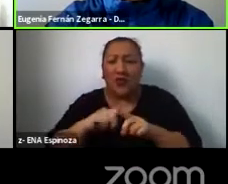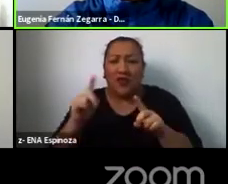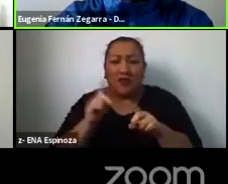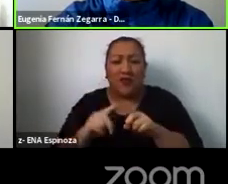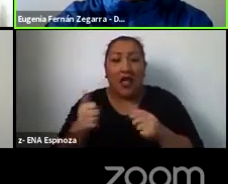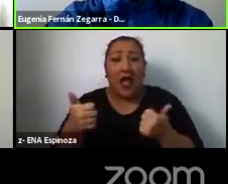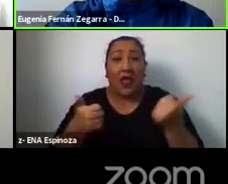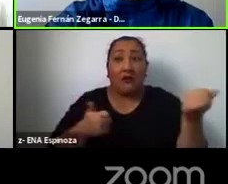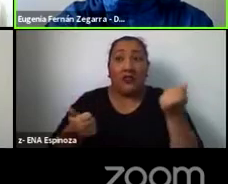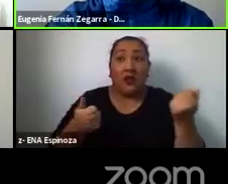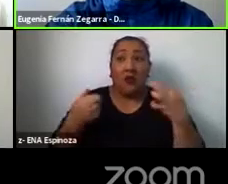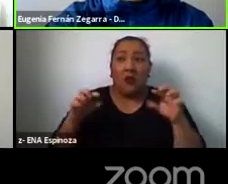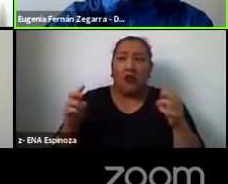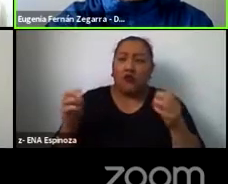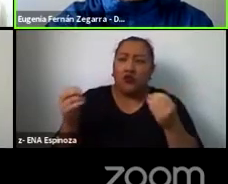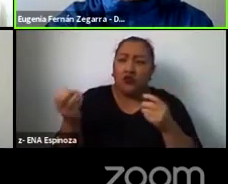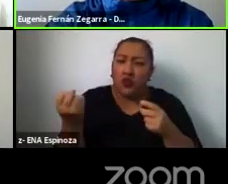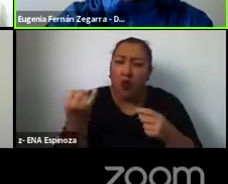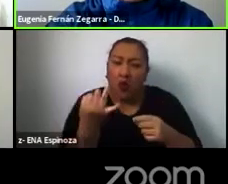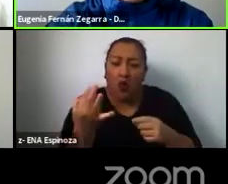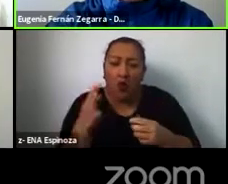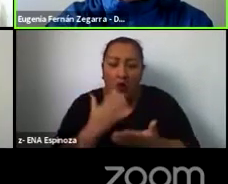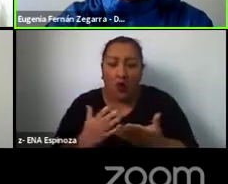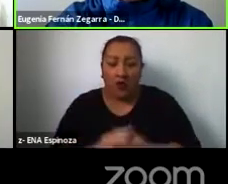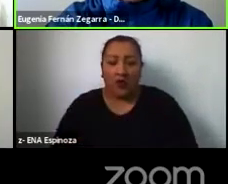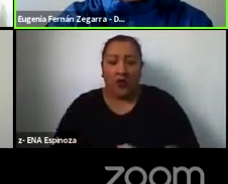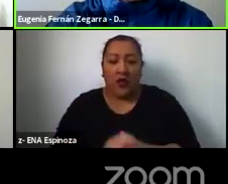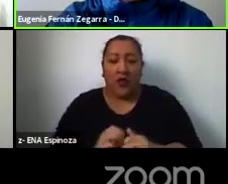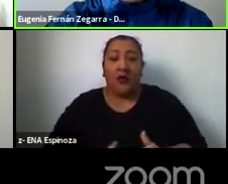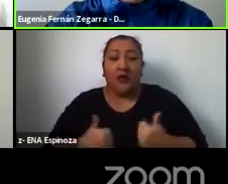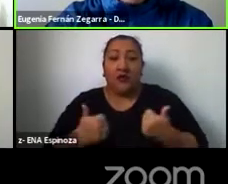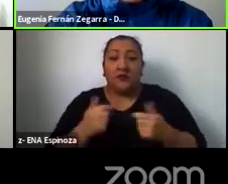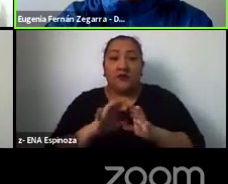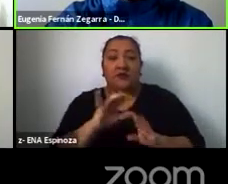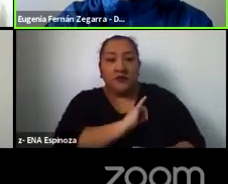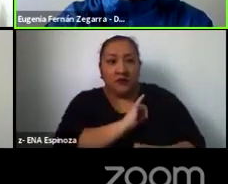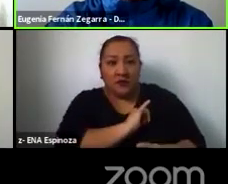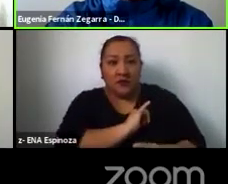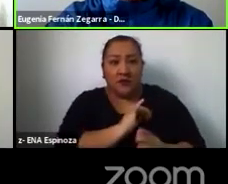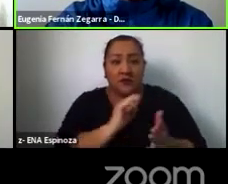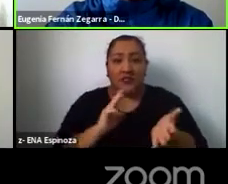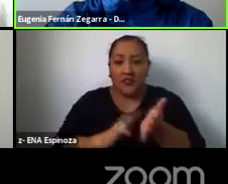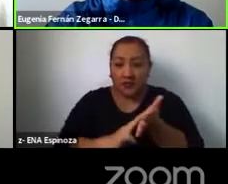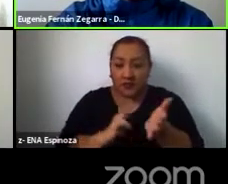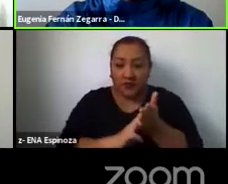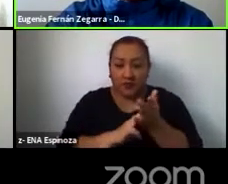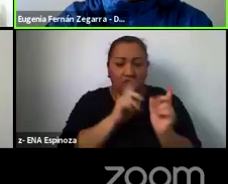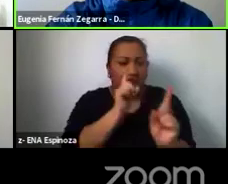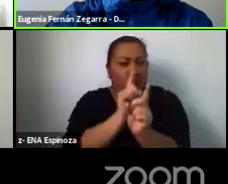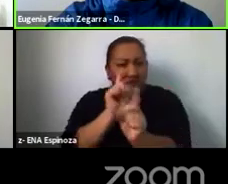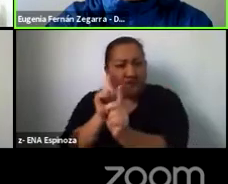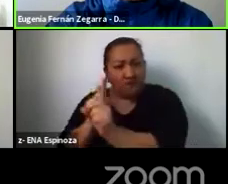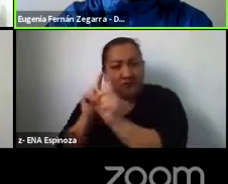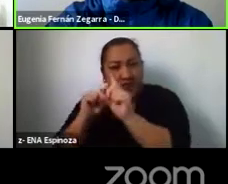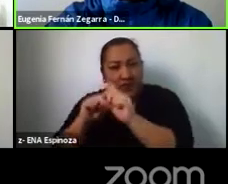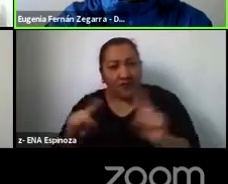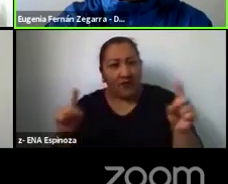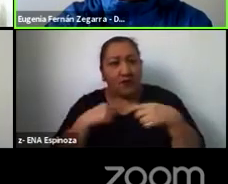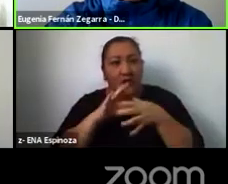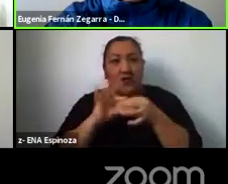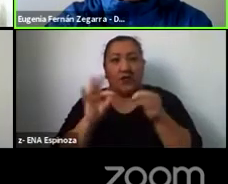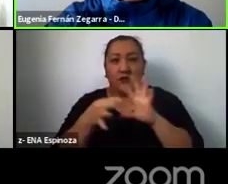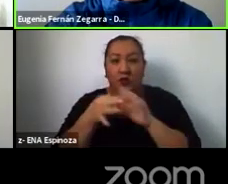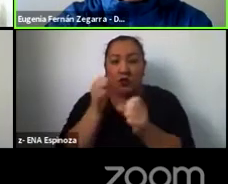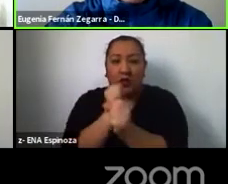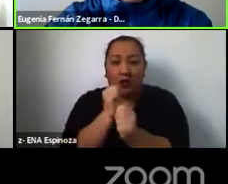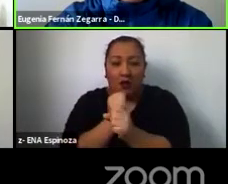administración pública. En estos años de vida institucional, la Defensoría del Pueblo ha confrontado etapas distintas de nuestra historia en función del